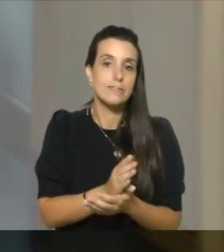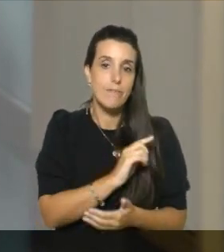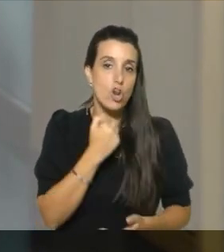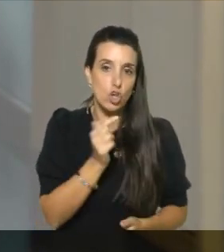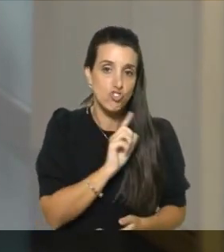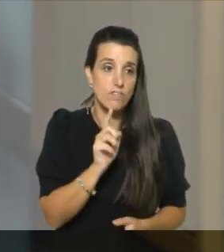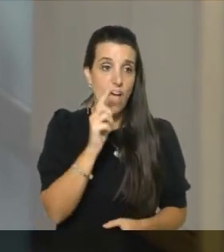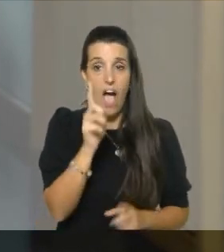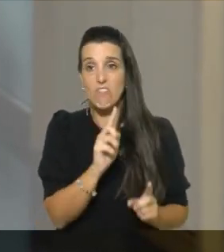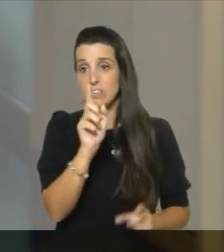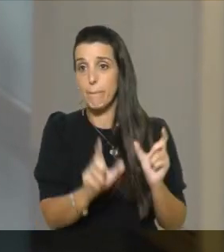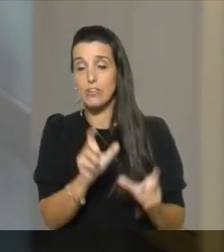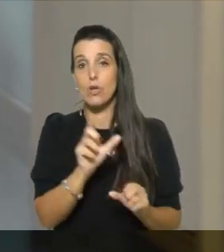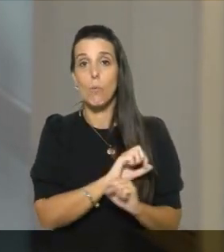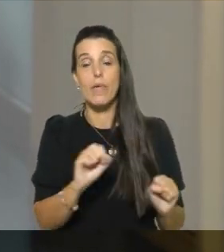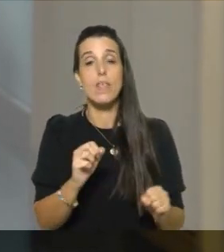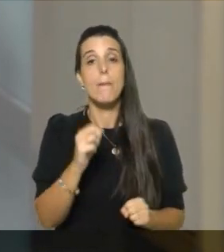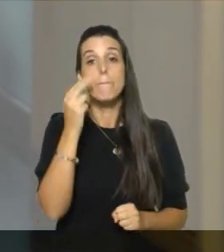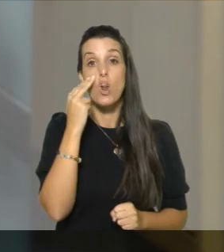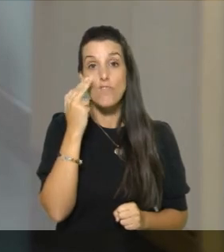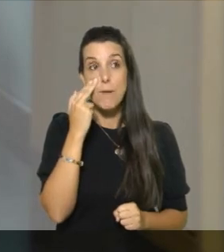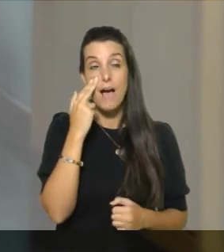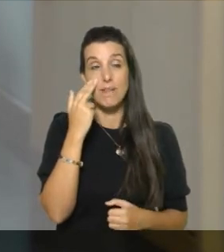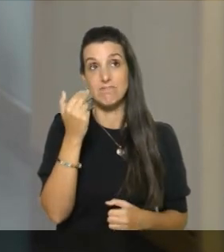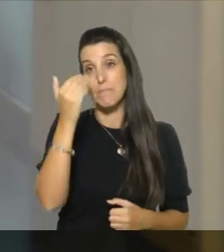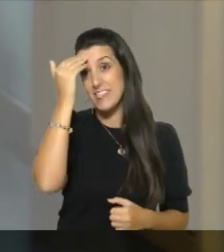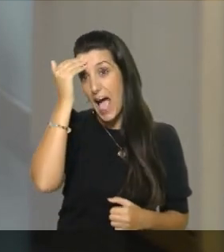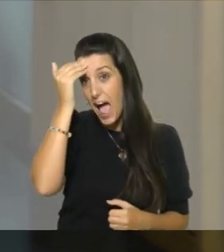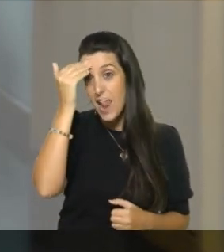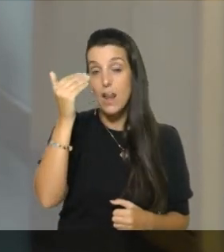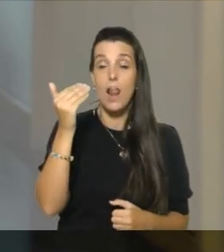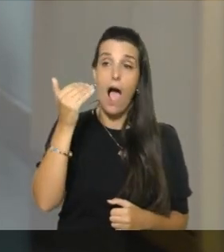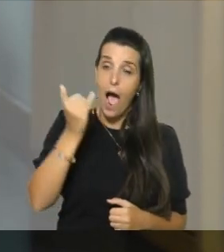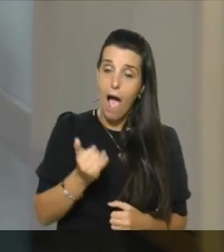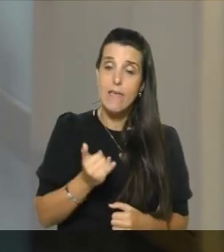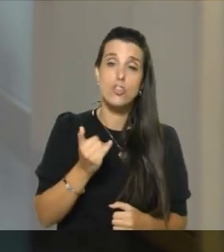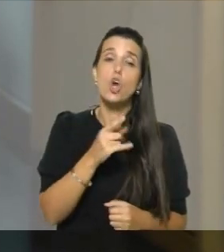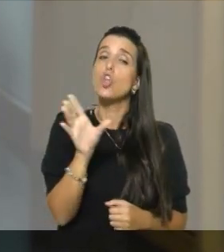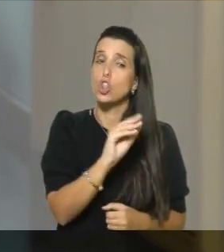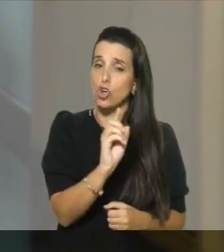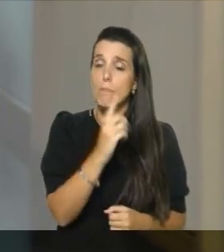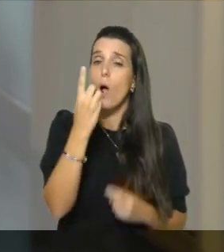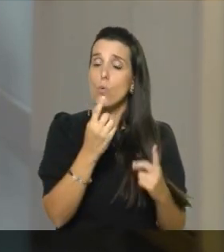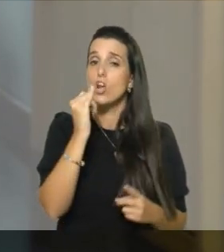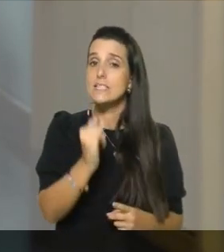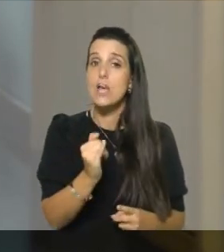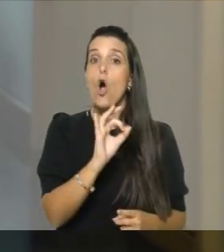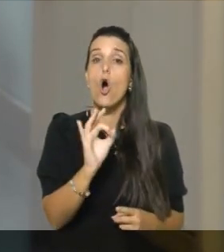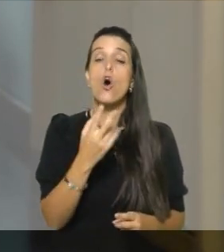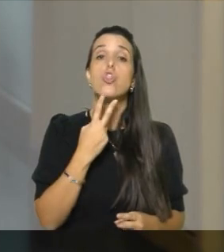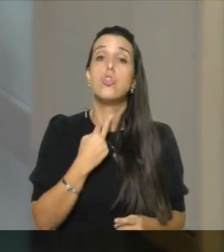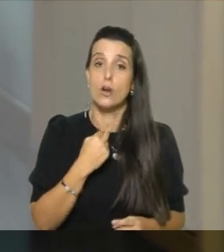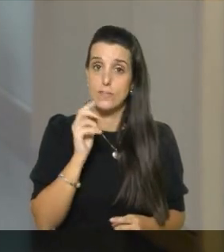persona que muchas veces puede tener problemas de Salud Mental no hay que generalizar Pero hay problemas de Salud Mental hay problemas de consumo